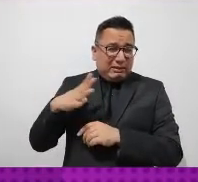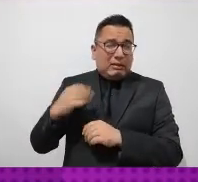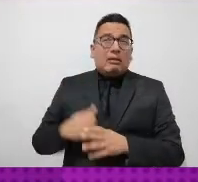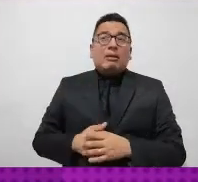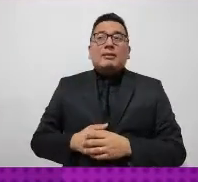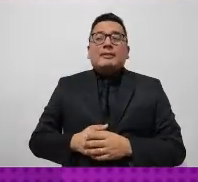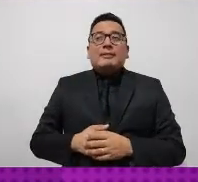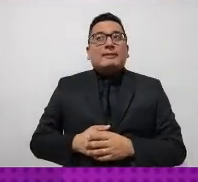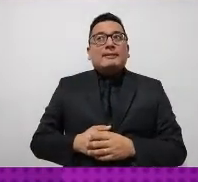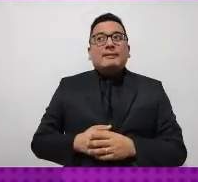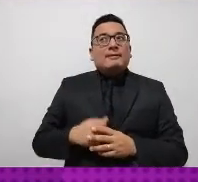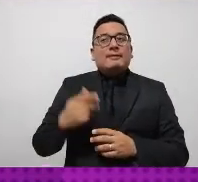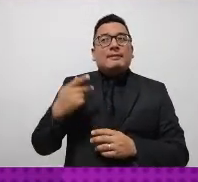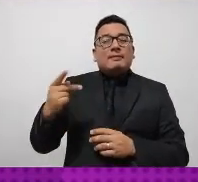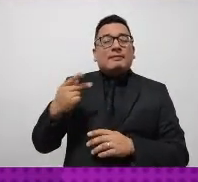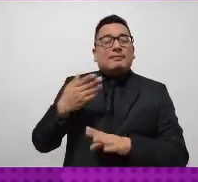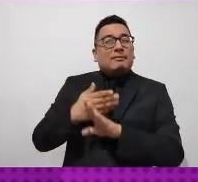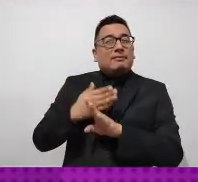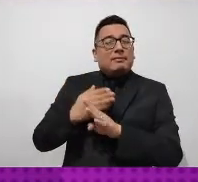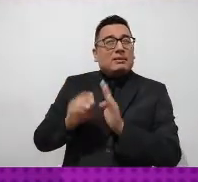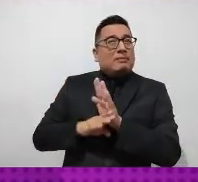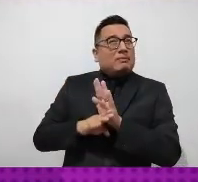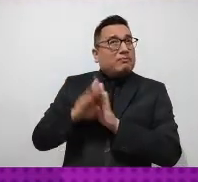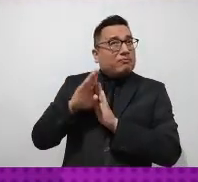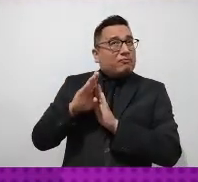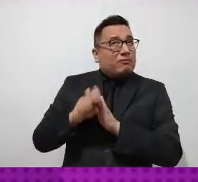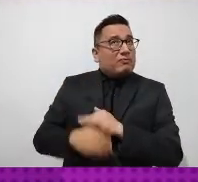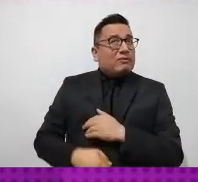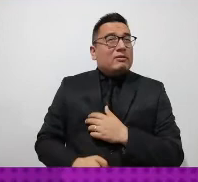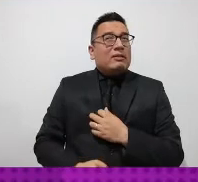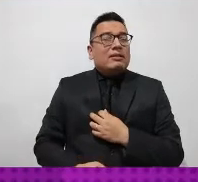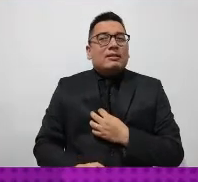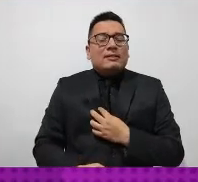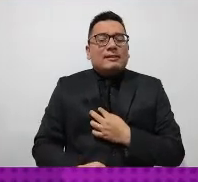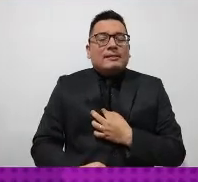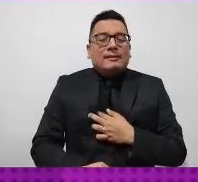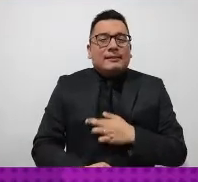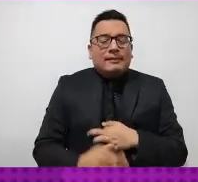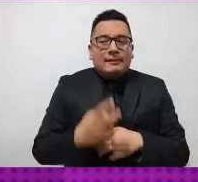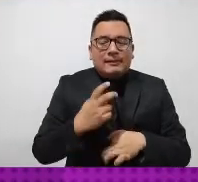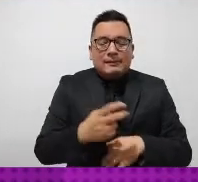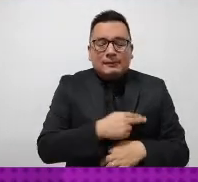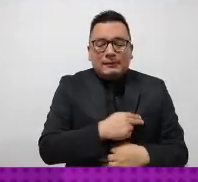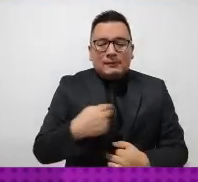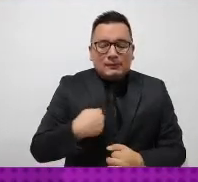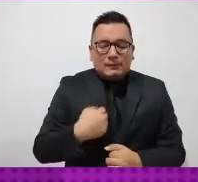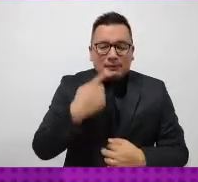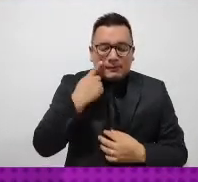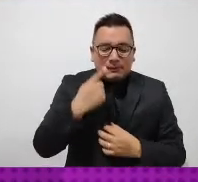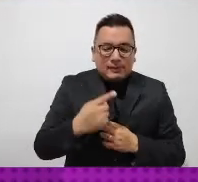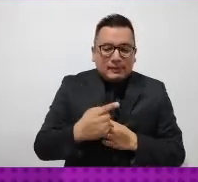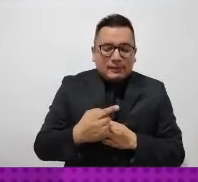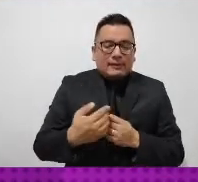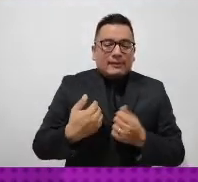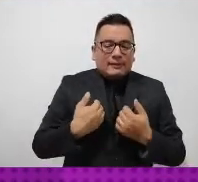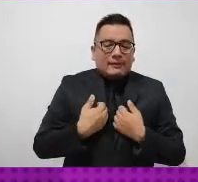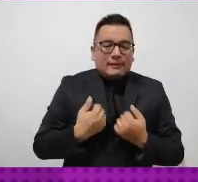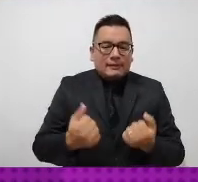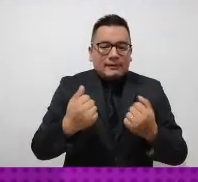popular creció y creció de manera alarmante. Entonces, es por ello que surge esta